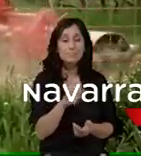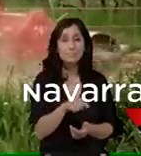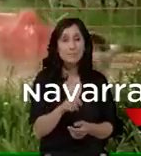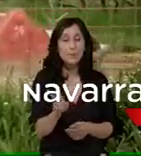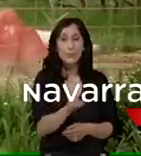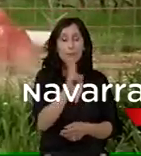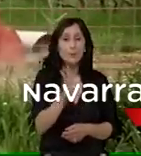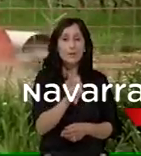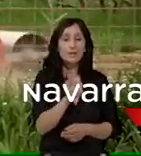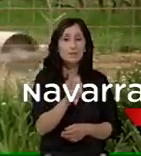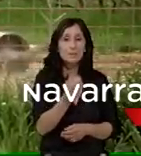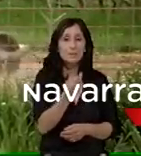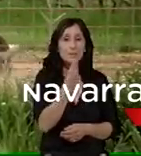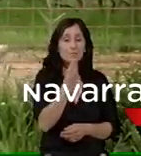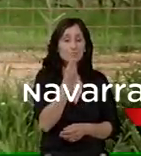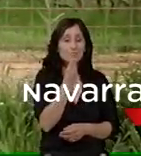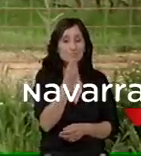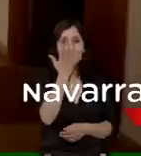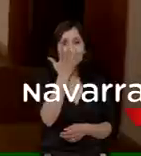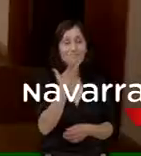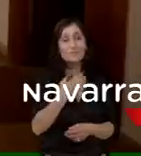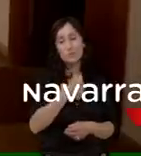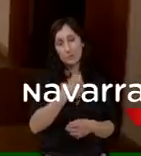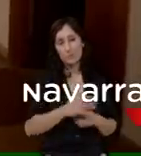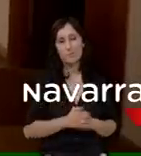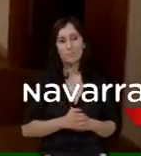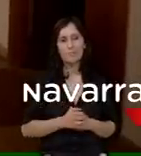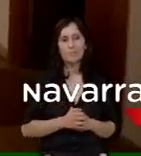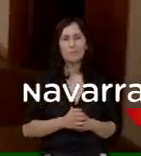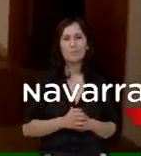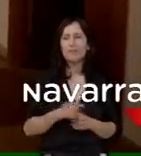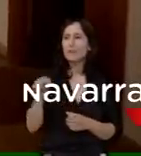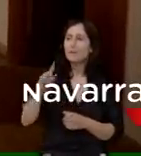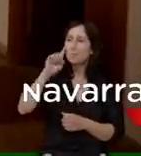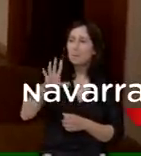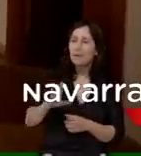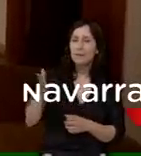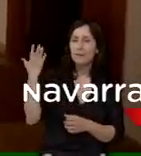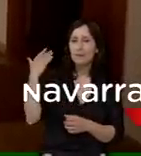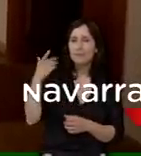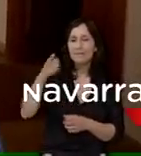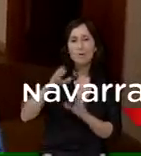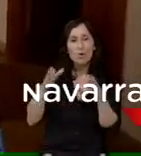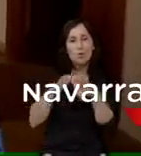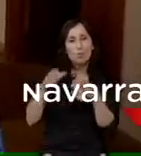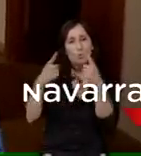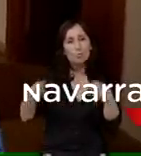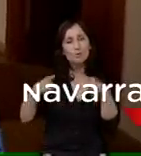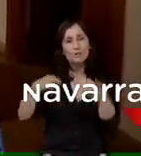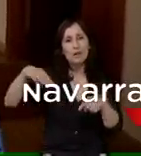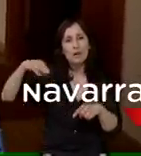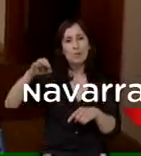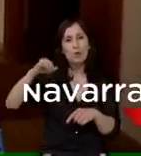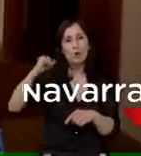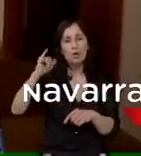verduras tan exquisitas que tenemos aquí en esta zona. Creo que por aquí han estado los mojinos escocíos, ¿no? Sí, sí, sí.